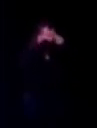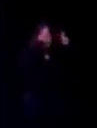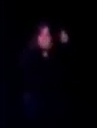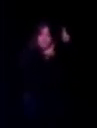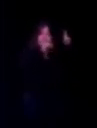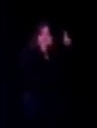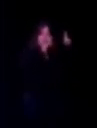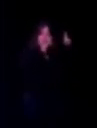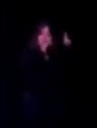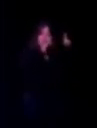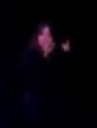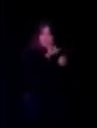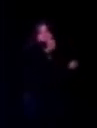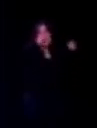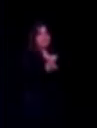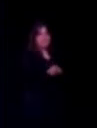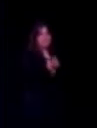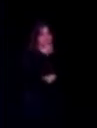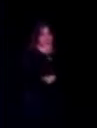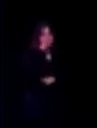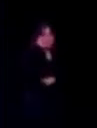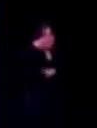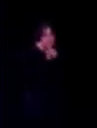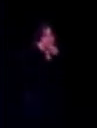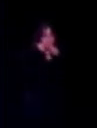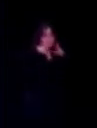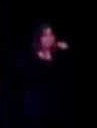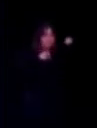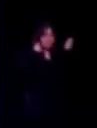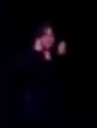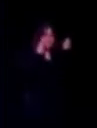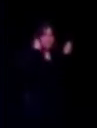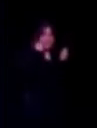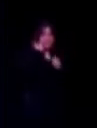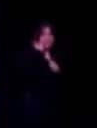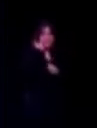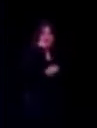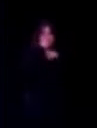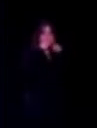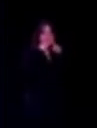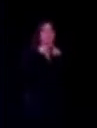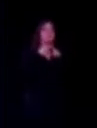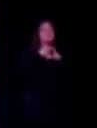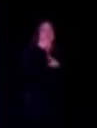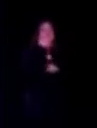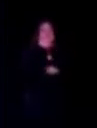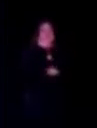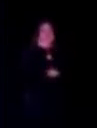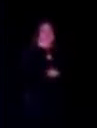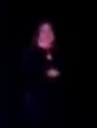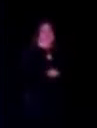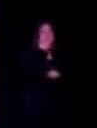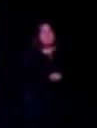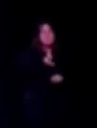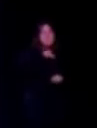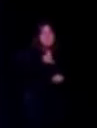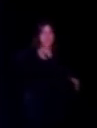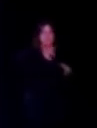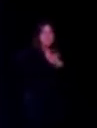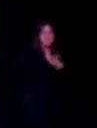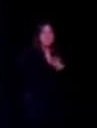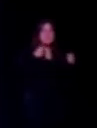educativa. Preguntémonos primero, y en mi opinión casa bien con esa perspectiva ética, preguntémonos primero ¿para